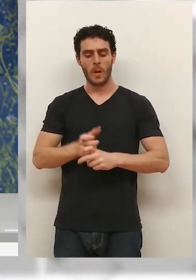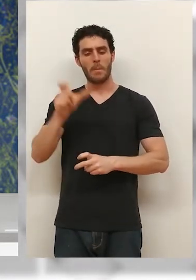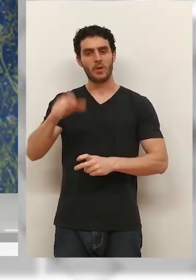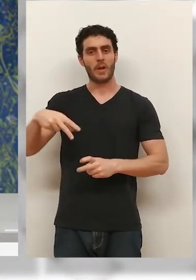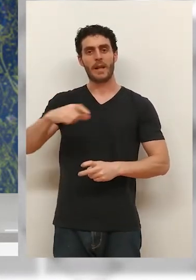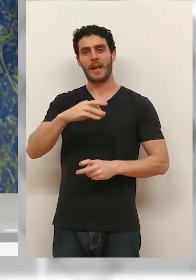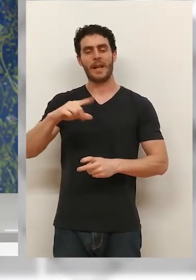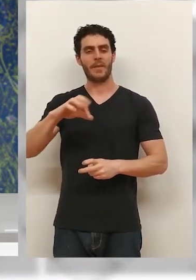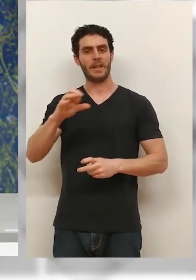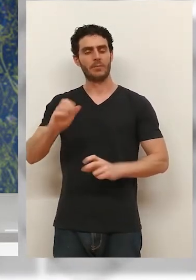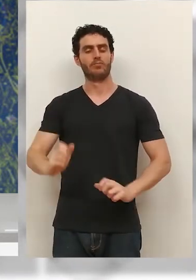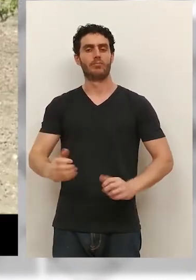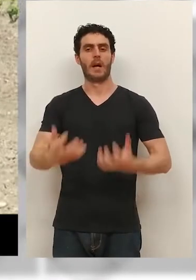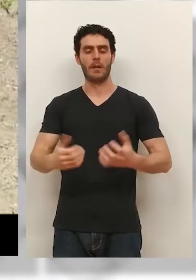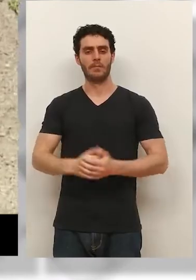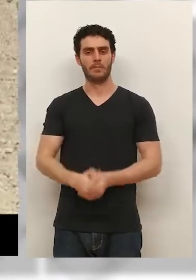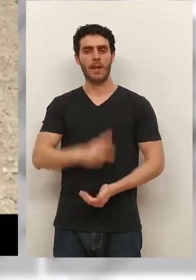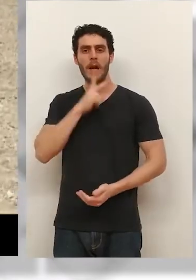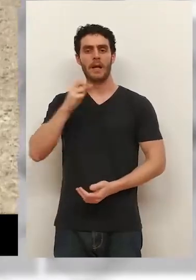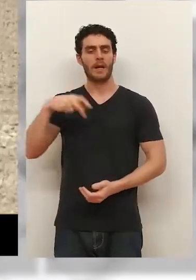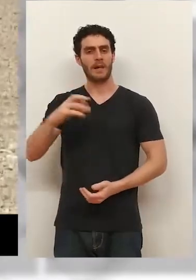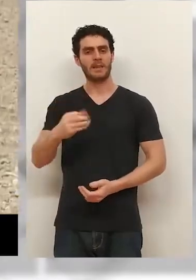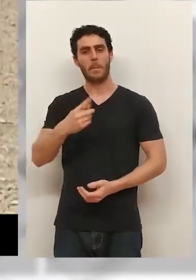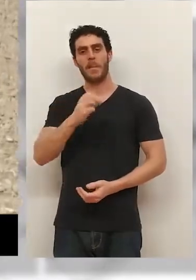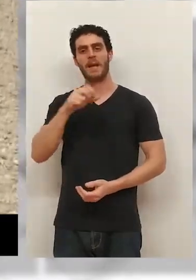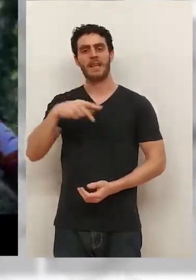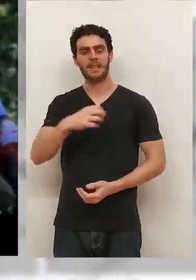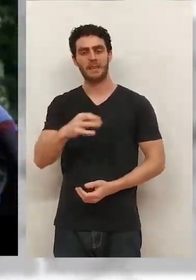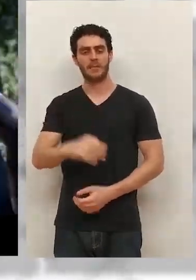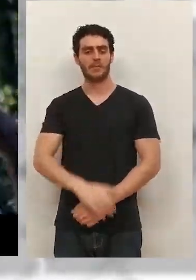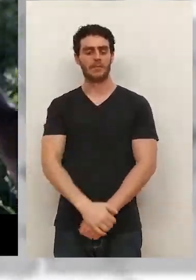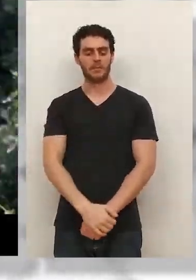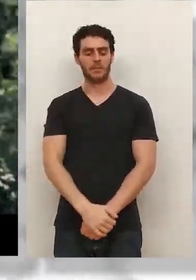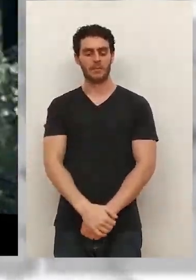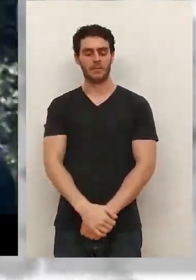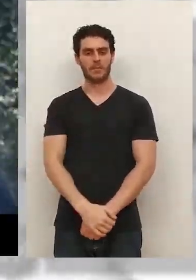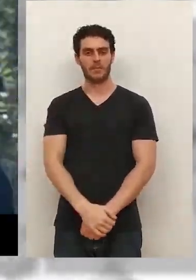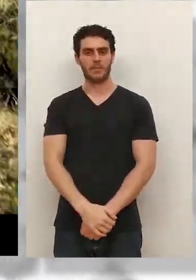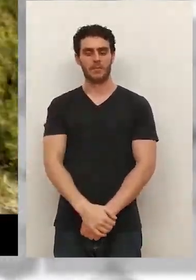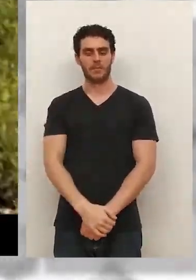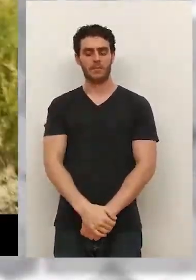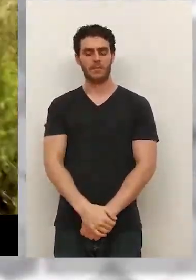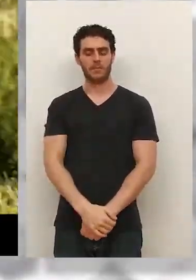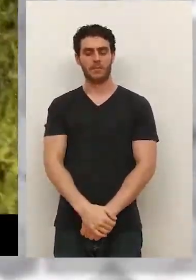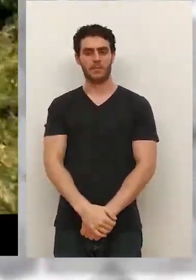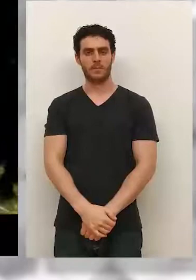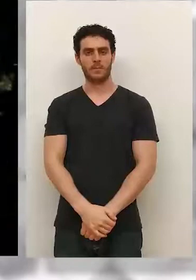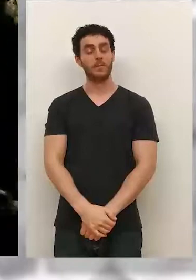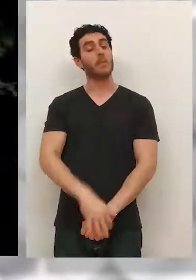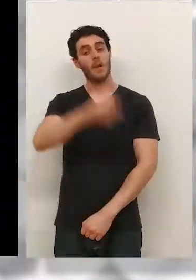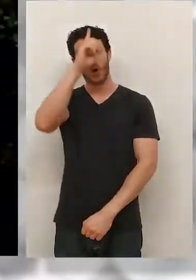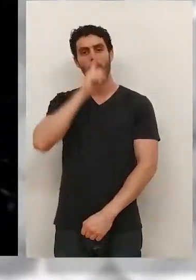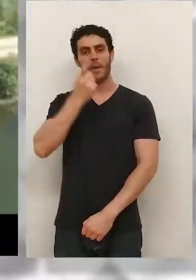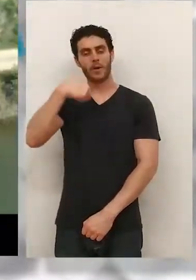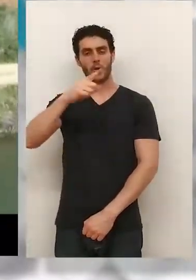largo de tres exigentes jornadas, cerca de 150 kilómetros que discurrieron por la dehesa navarretana, Moncalvillo o Clavijo. Un